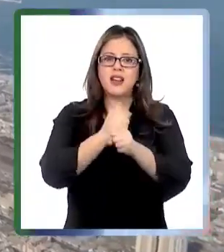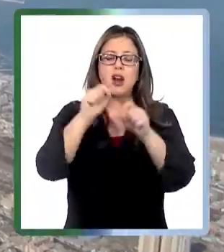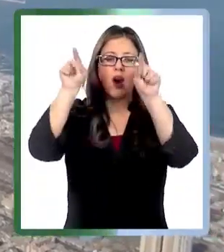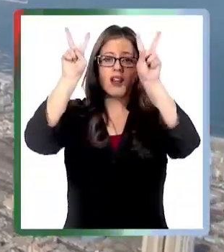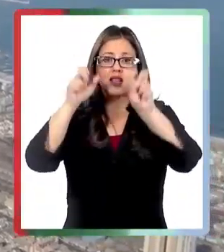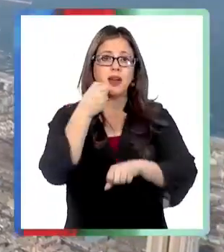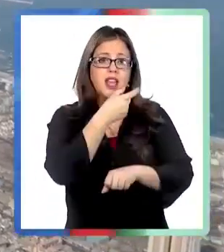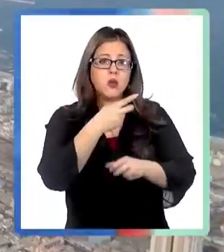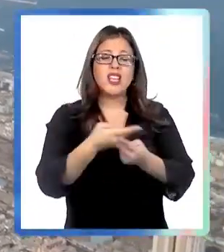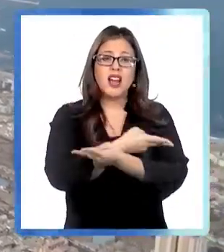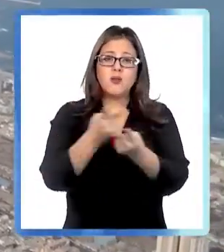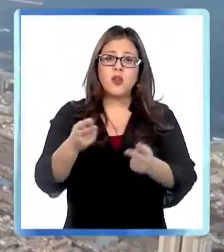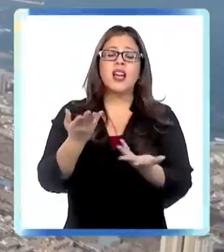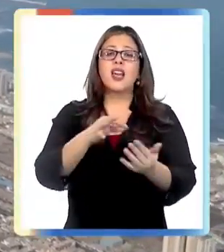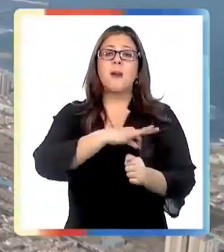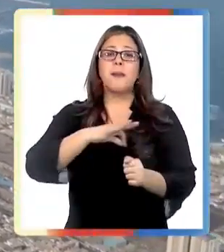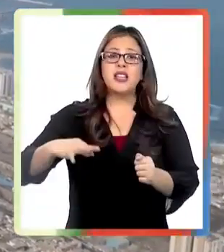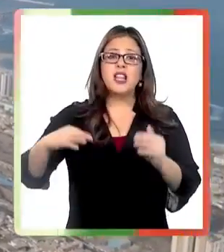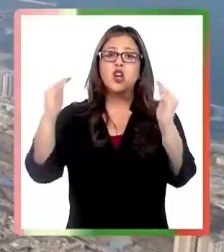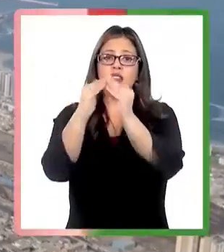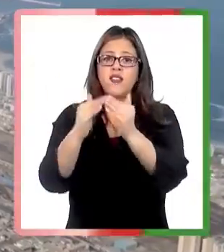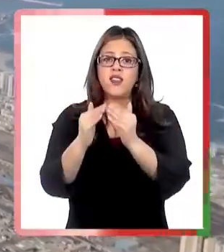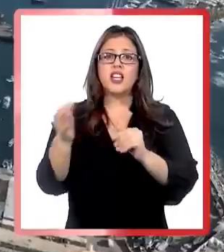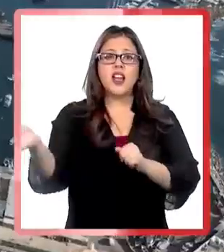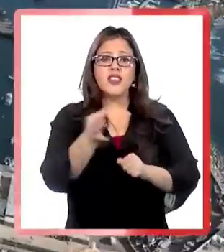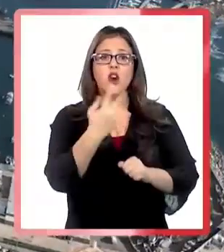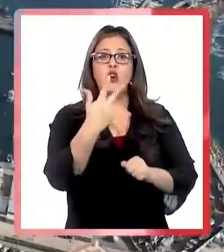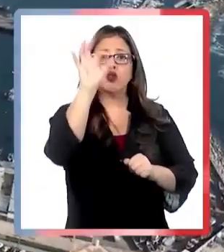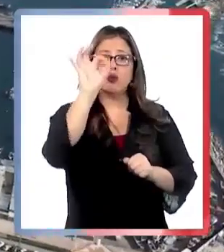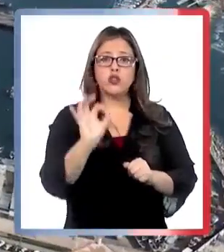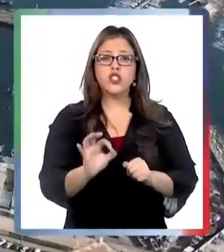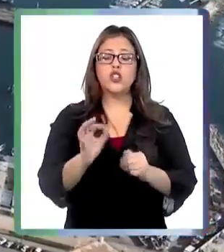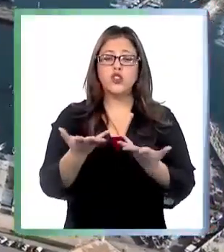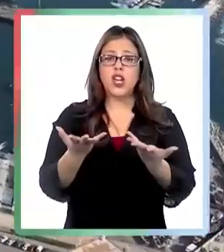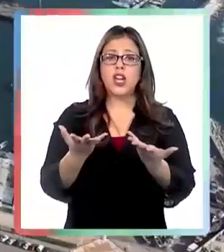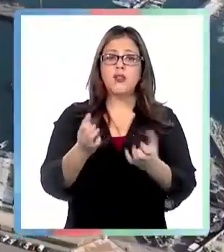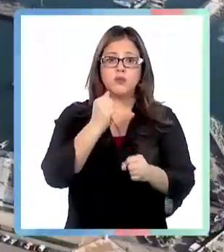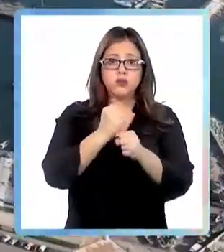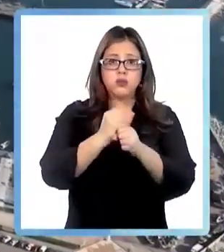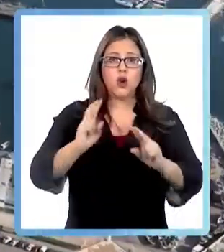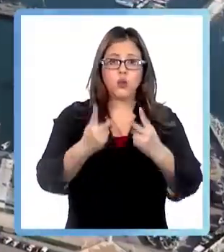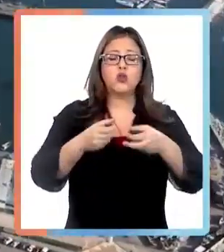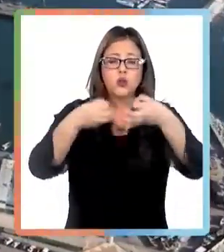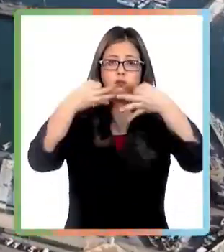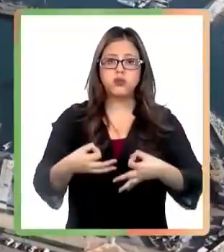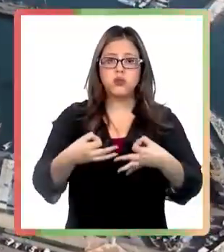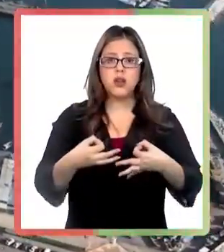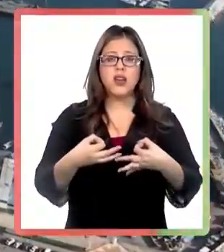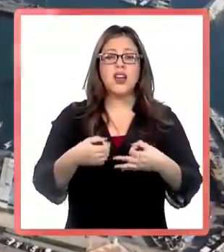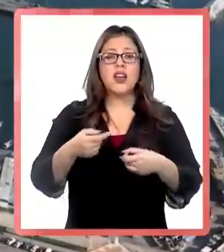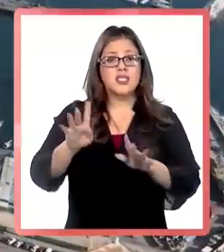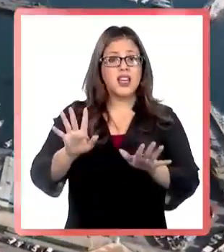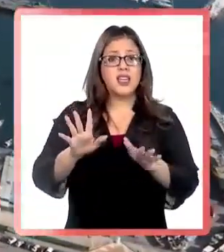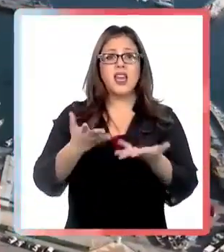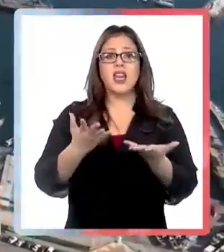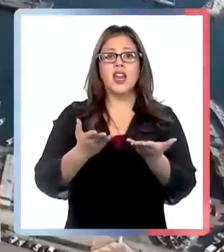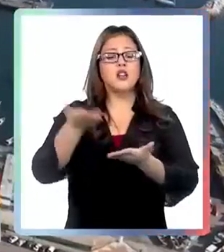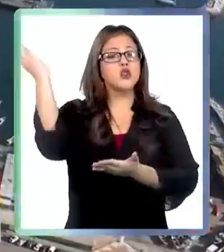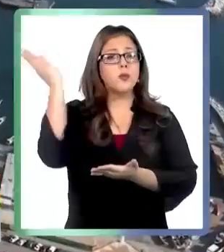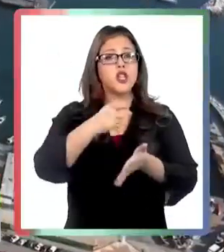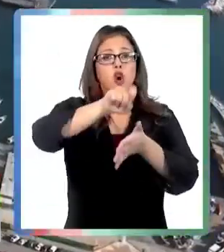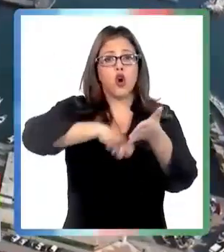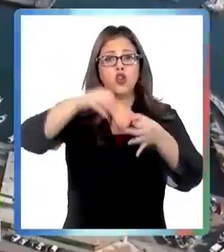Ministerio de Vivienda constató que solo el 8% de las obras se habían concretado, cerró el contrato y exigió la devolución de más de